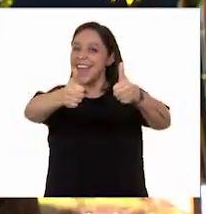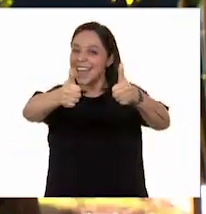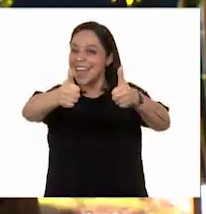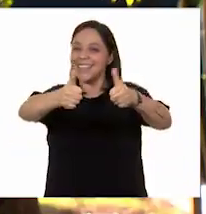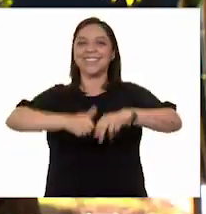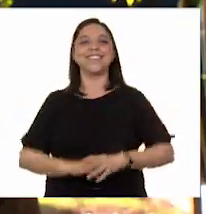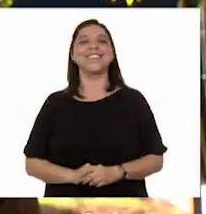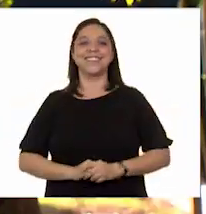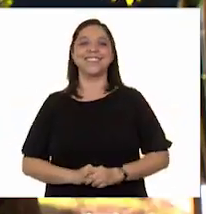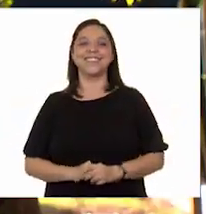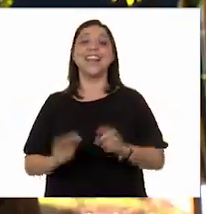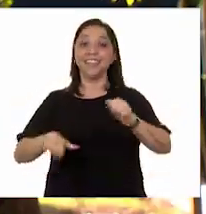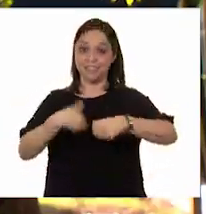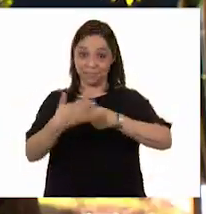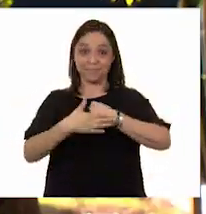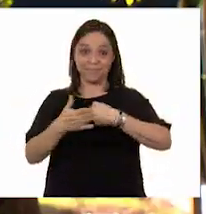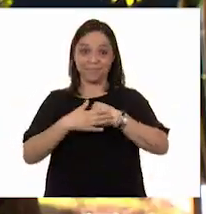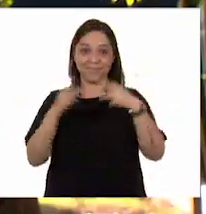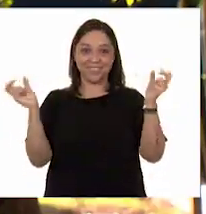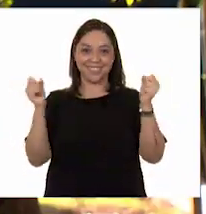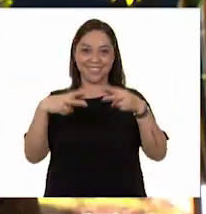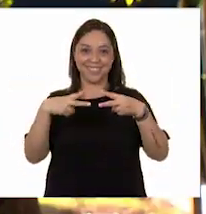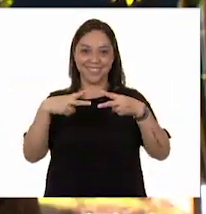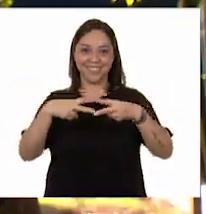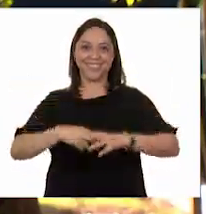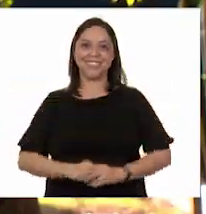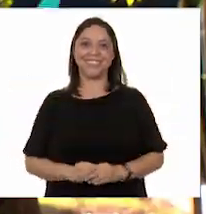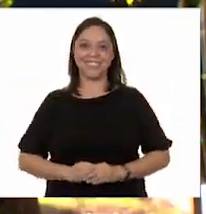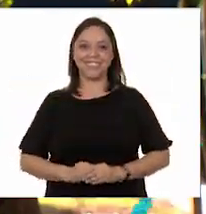bien! ¡Nos vemos pronto!